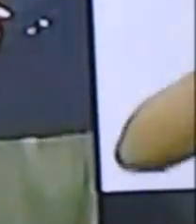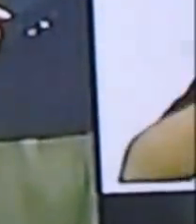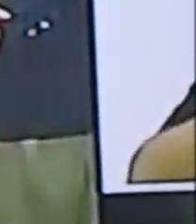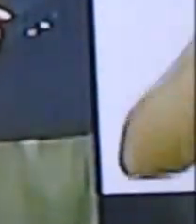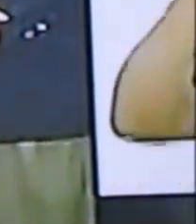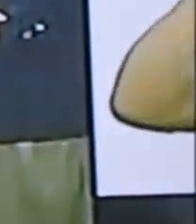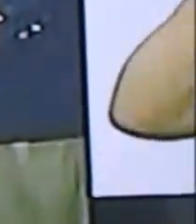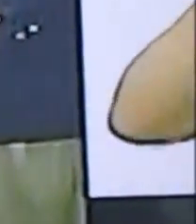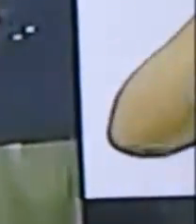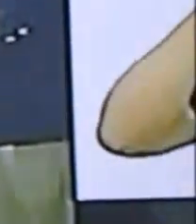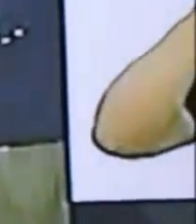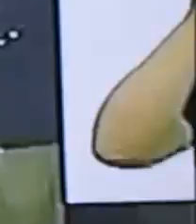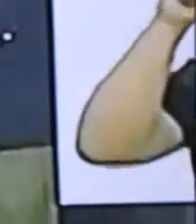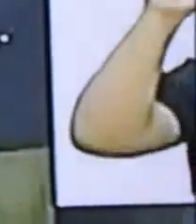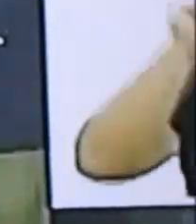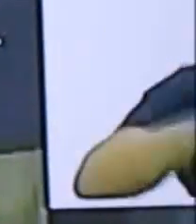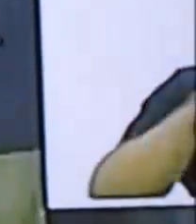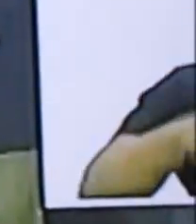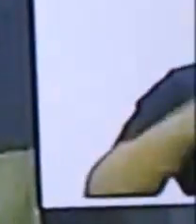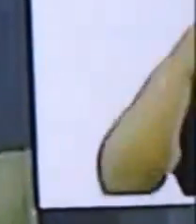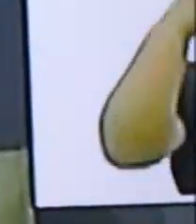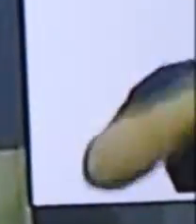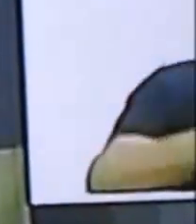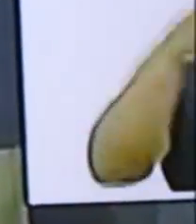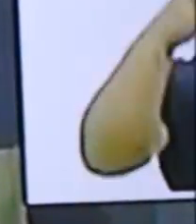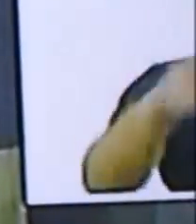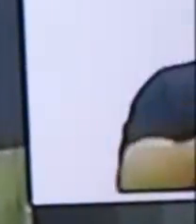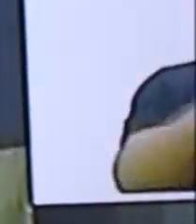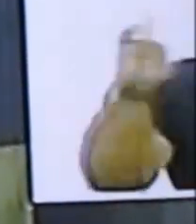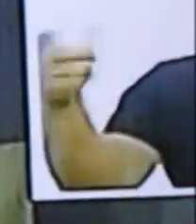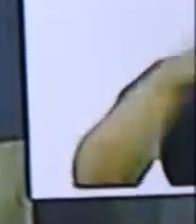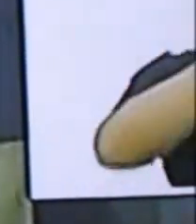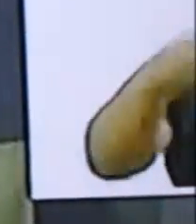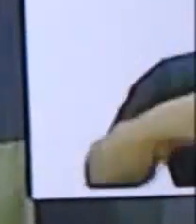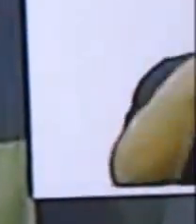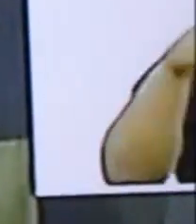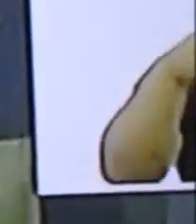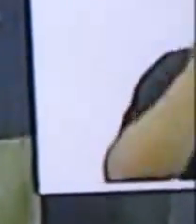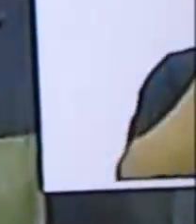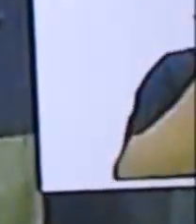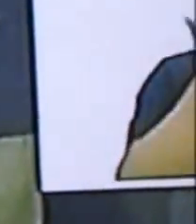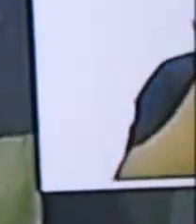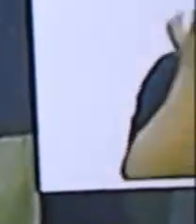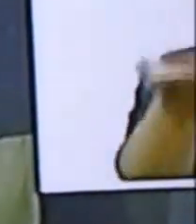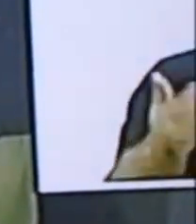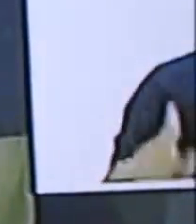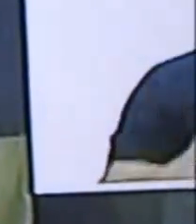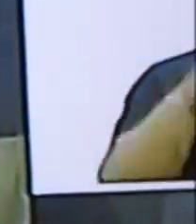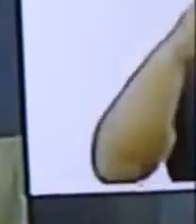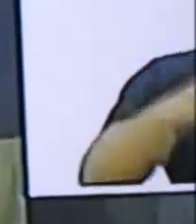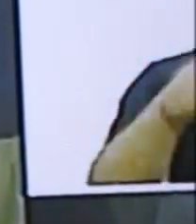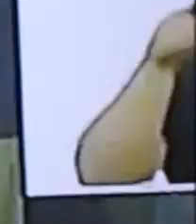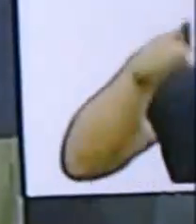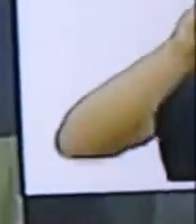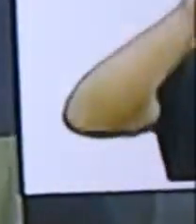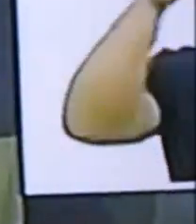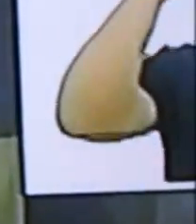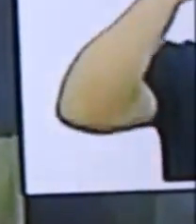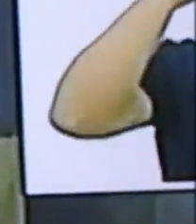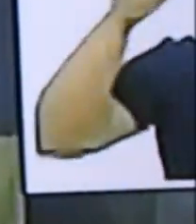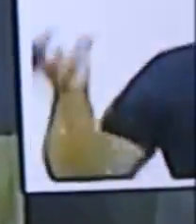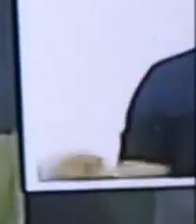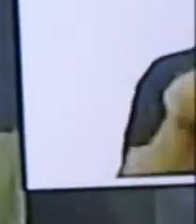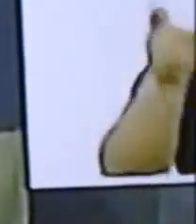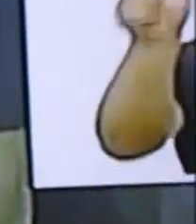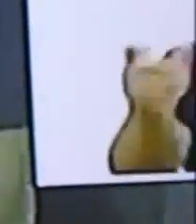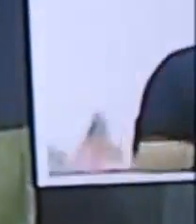que, dada esta crisis que ha sido generada por actos políticos subjetivos,